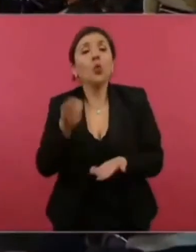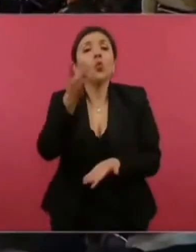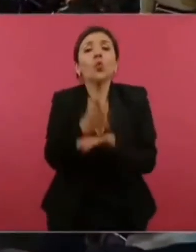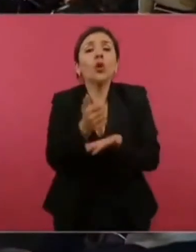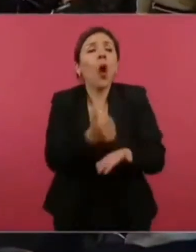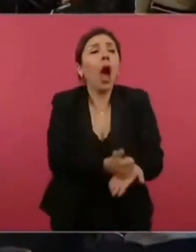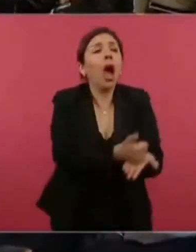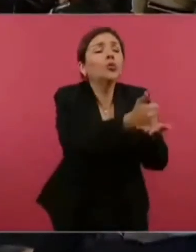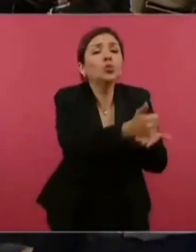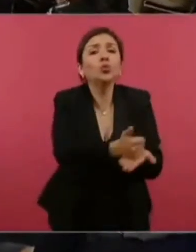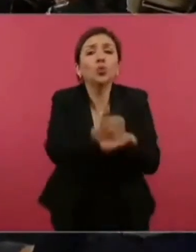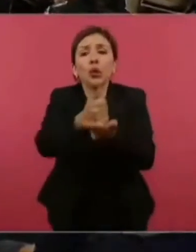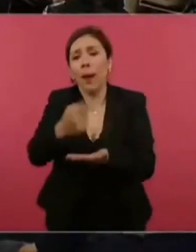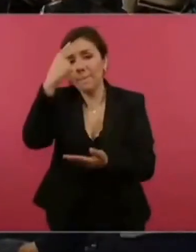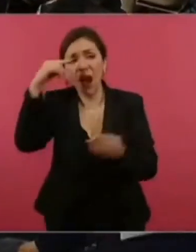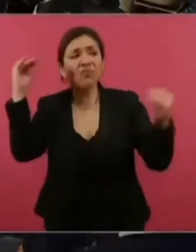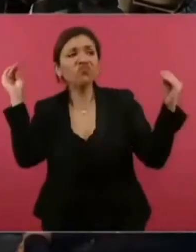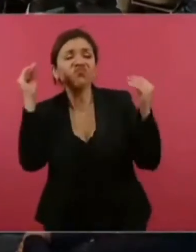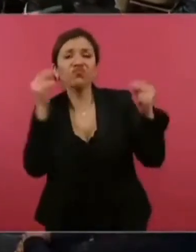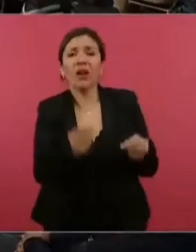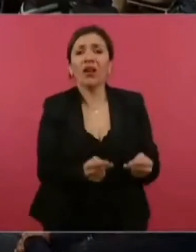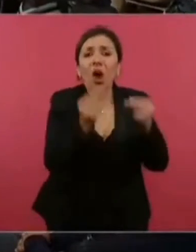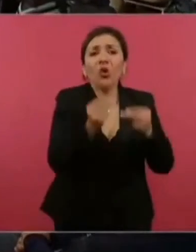facilitar los negocios